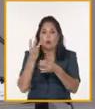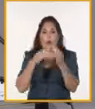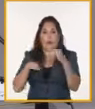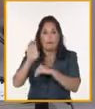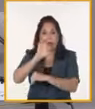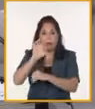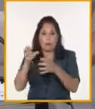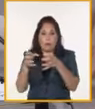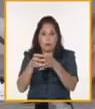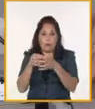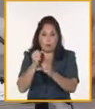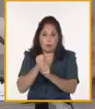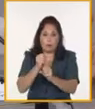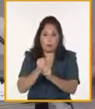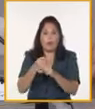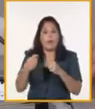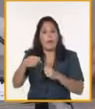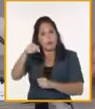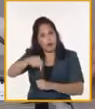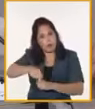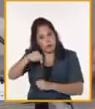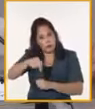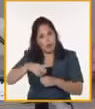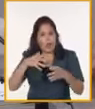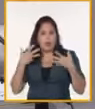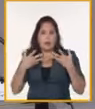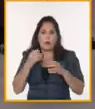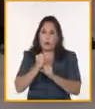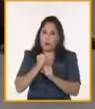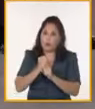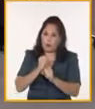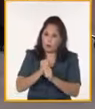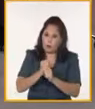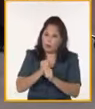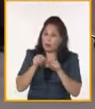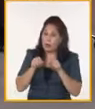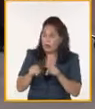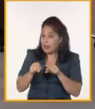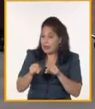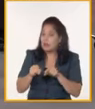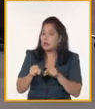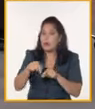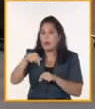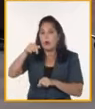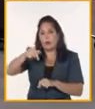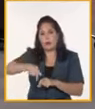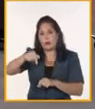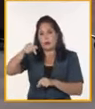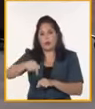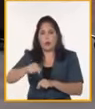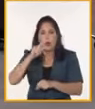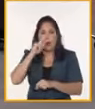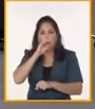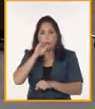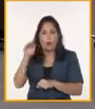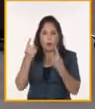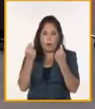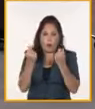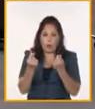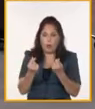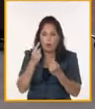equipo hay que actualizar el alcance de las actividades del trabajo por cuenta propia Y eso implica demanda una actualización de la norma contable de la